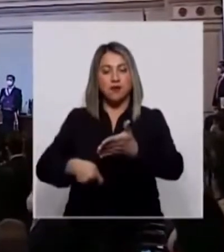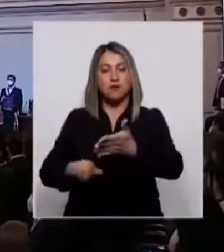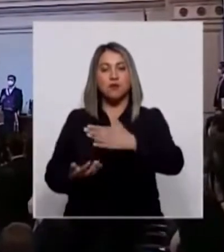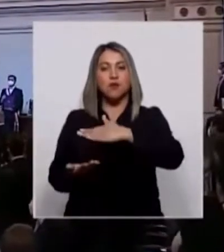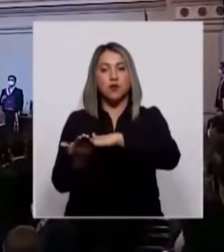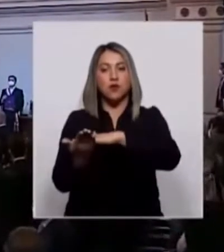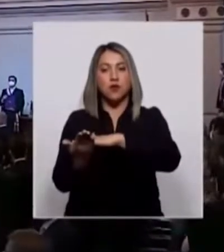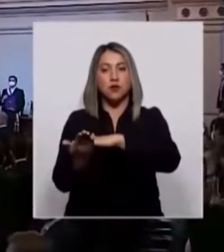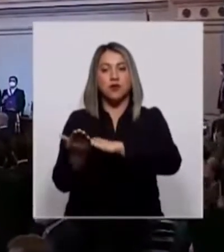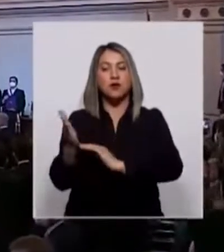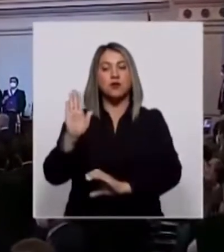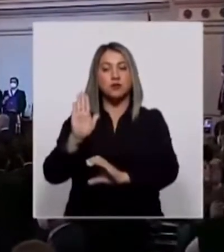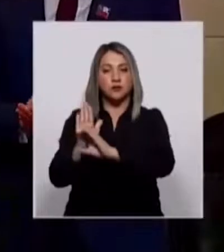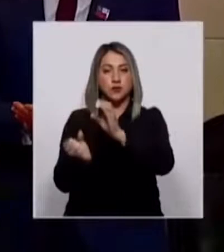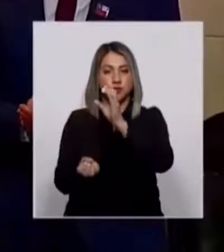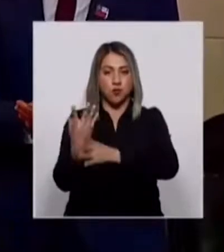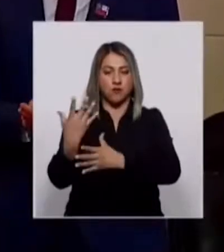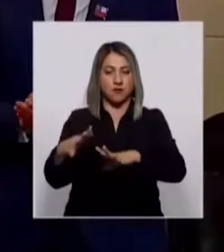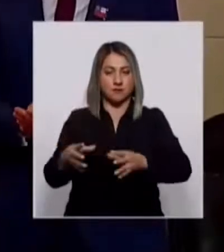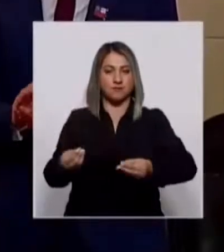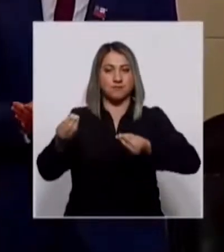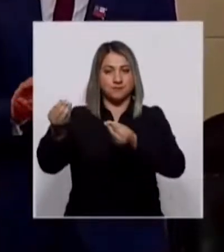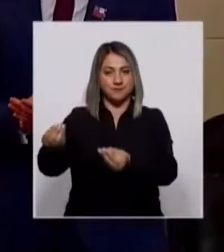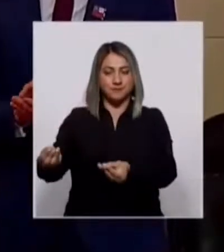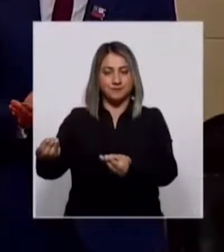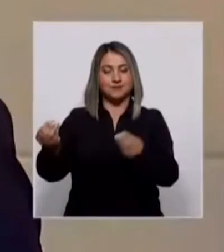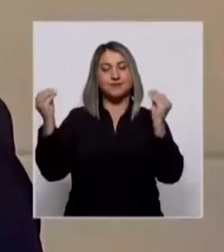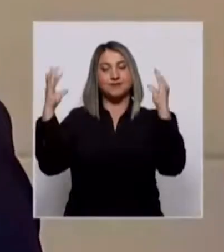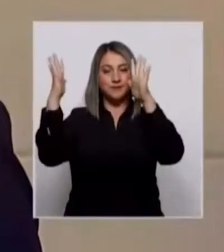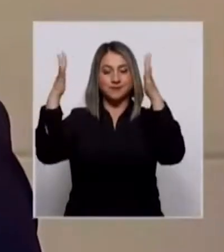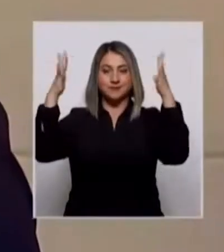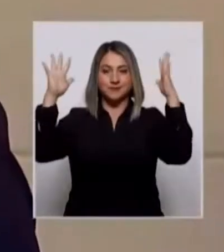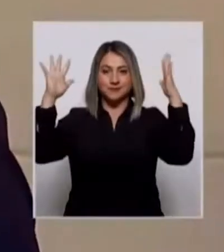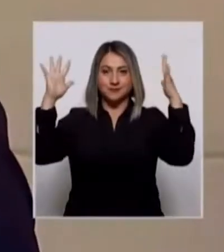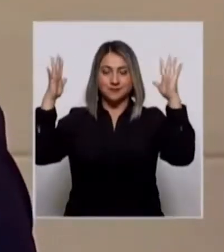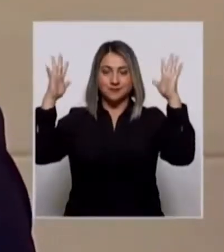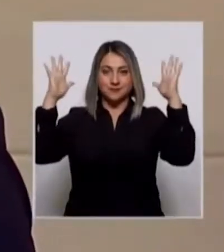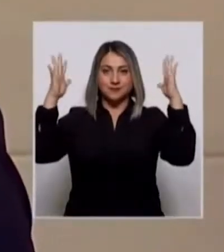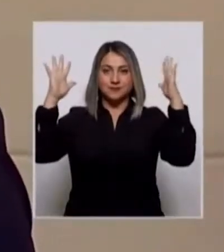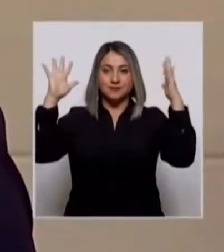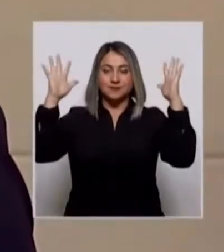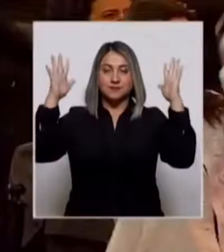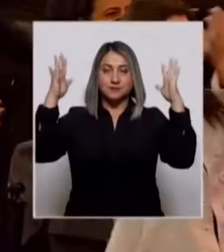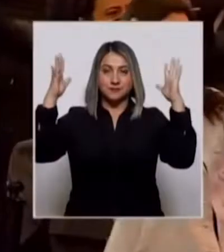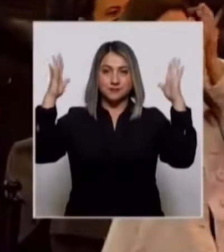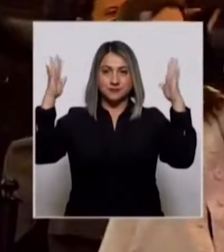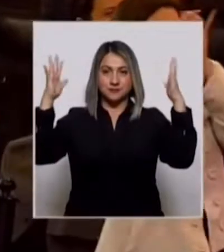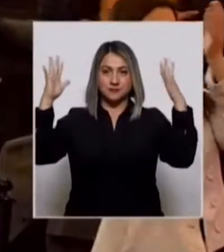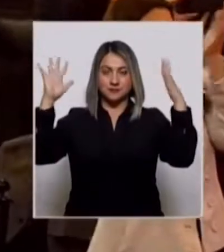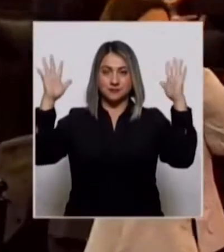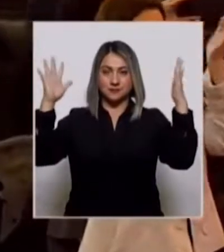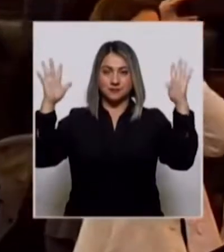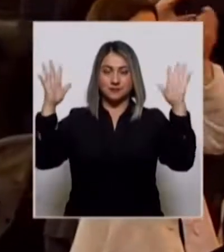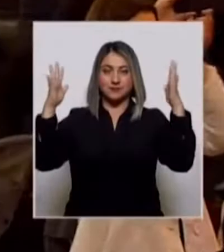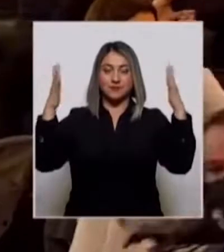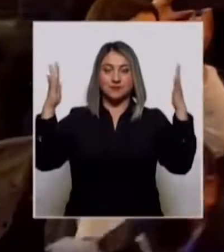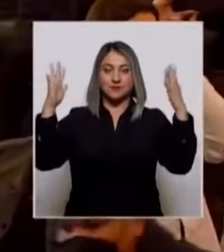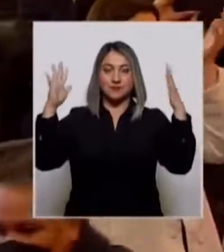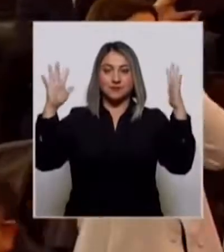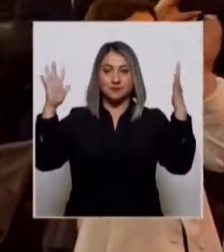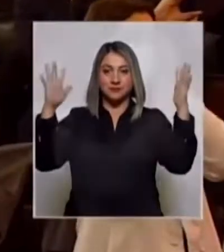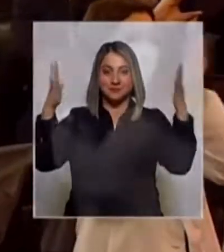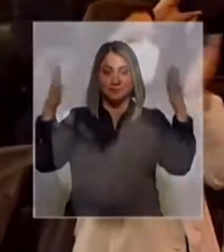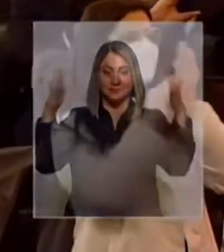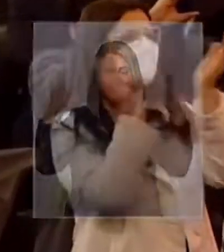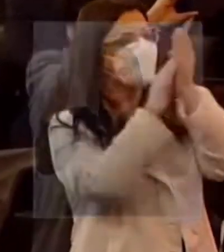muy interesante, para mal, en las mentiras que se están dando, que está instalando la campaña del rechazo, que es que